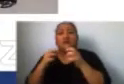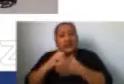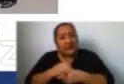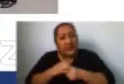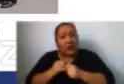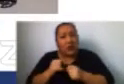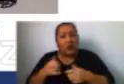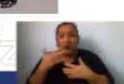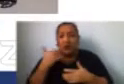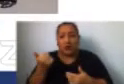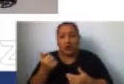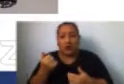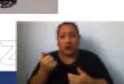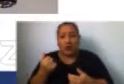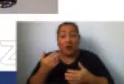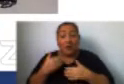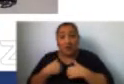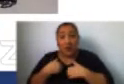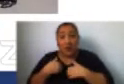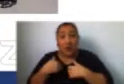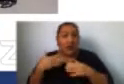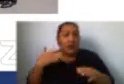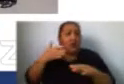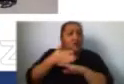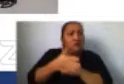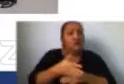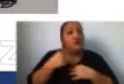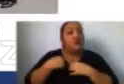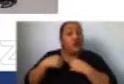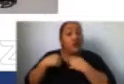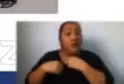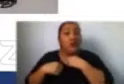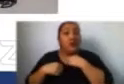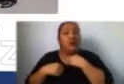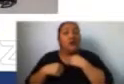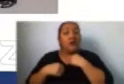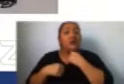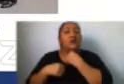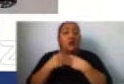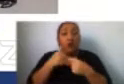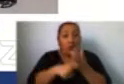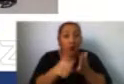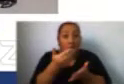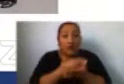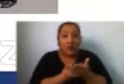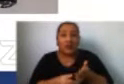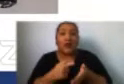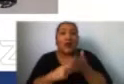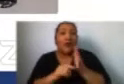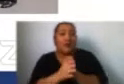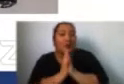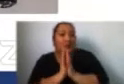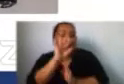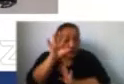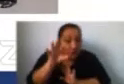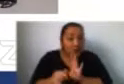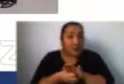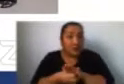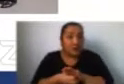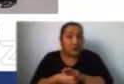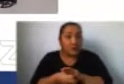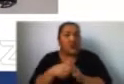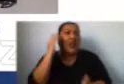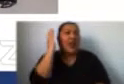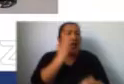Tras nuestra intervención, se logró que la municipalidad apruebe una ordenanza en la que incluye en la tabla de